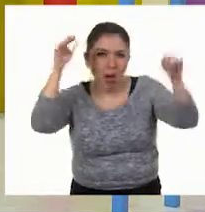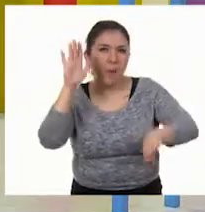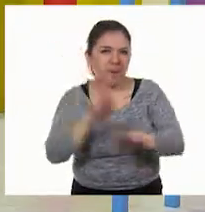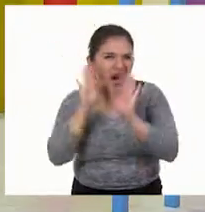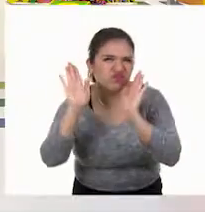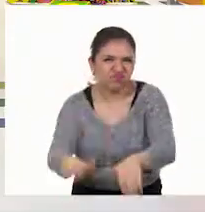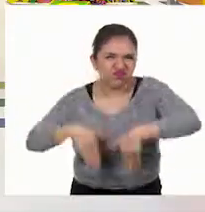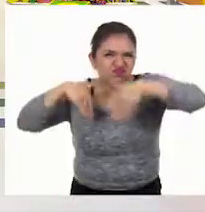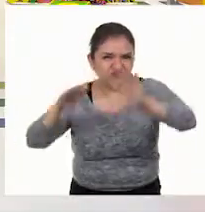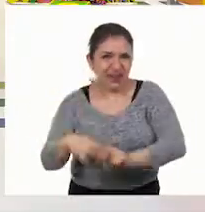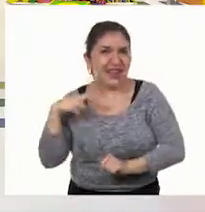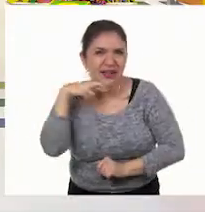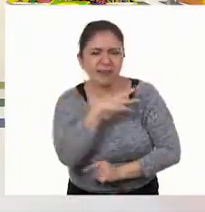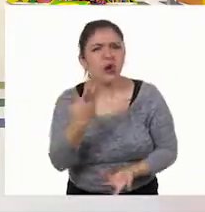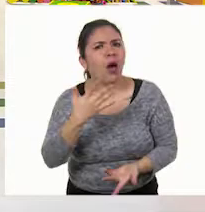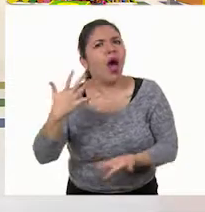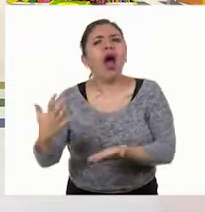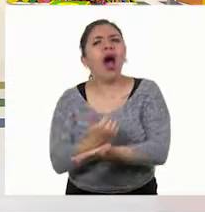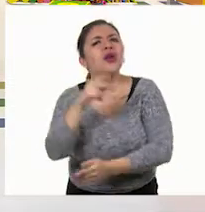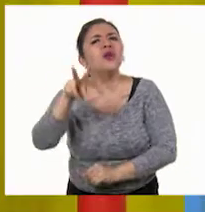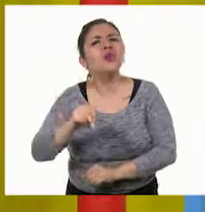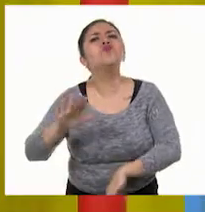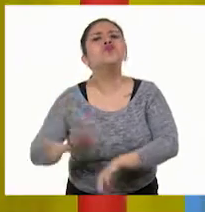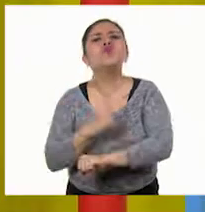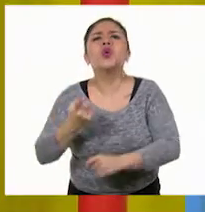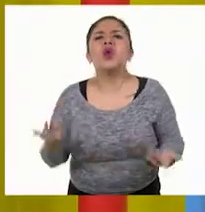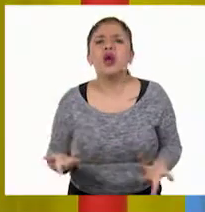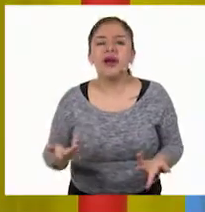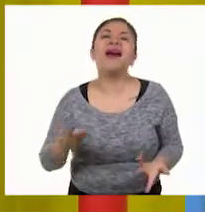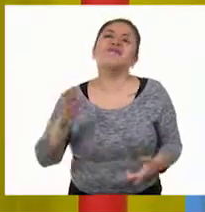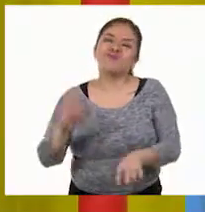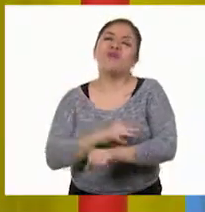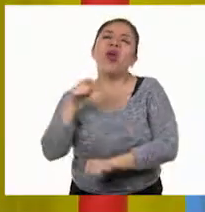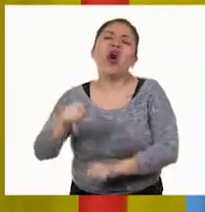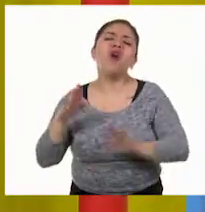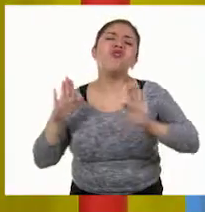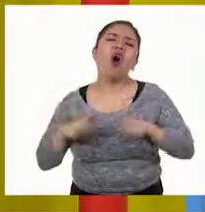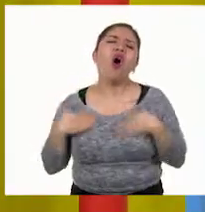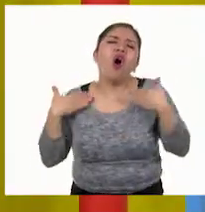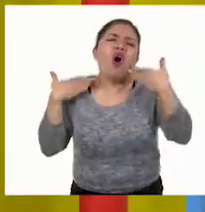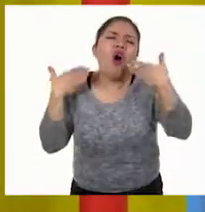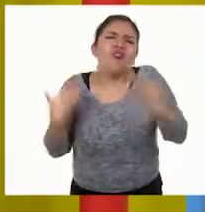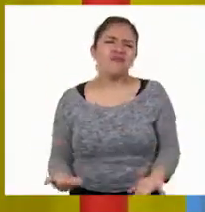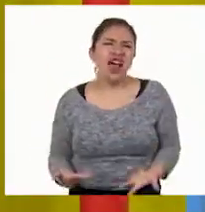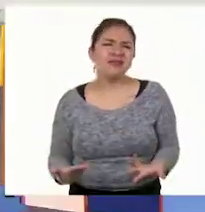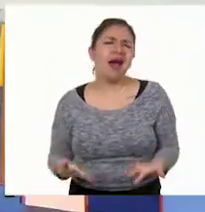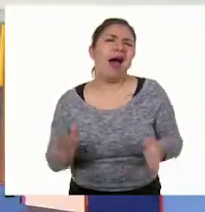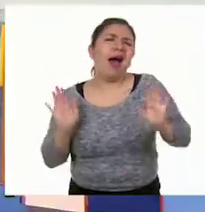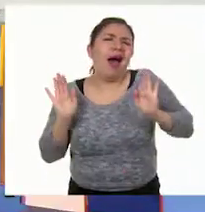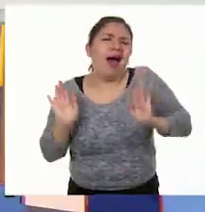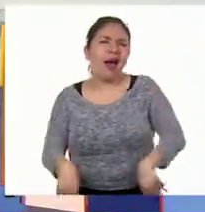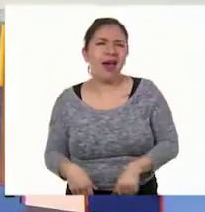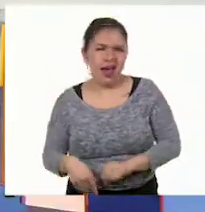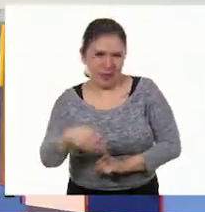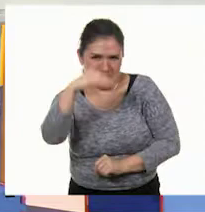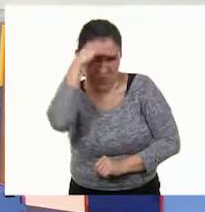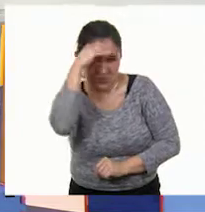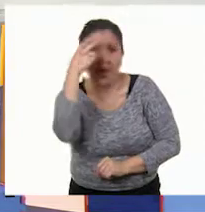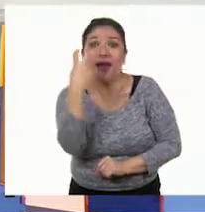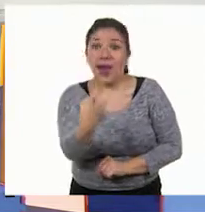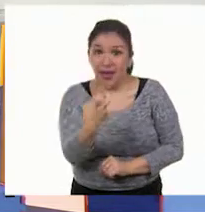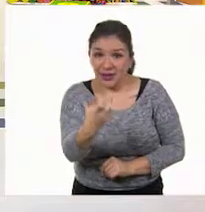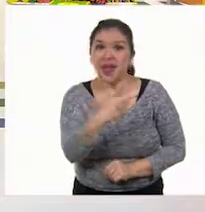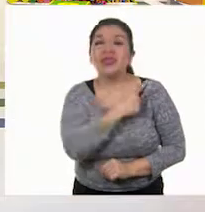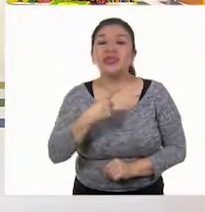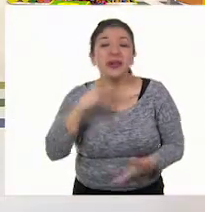es. ¿Y por qué no ganó? Porque la liebre se confió. Se confió. Pues vamos a ver